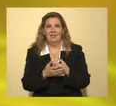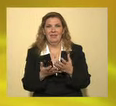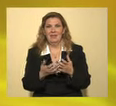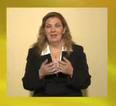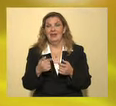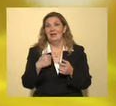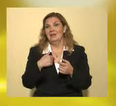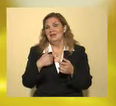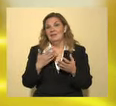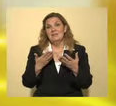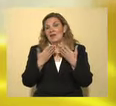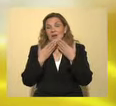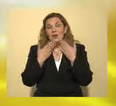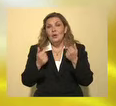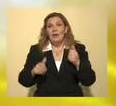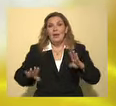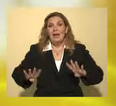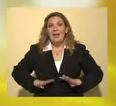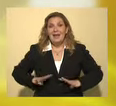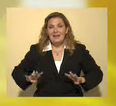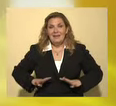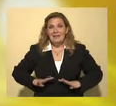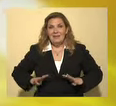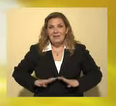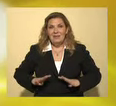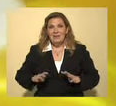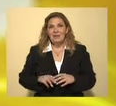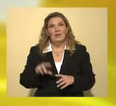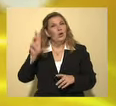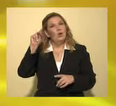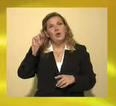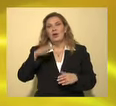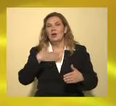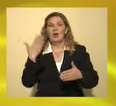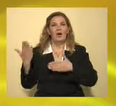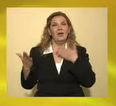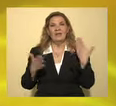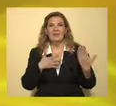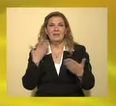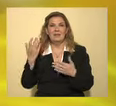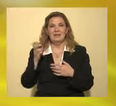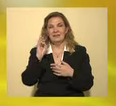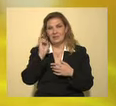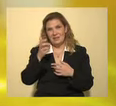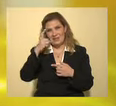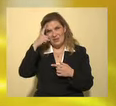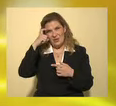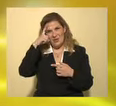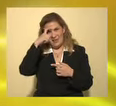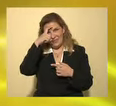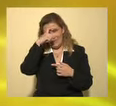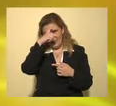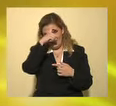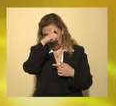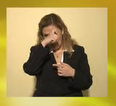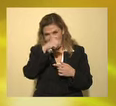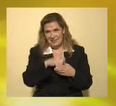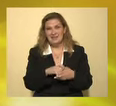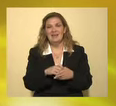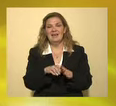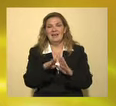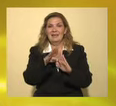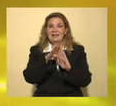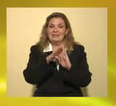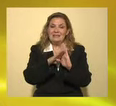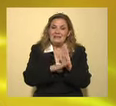que menos tenemos es actitud. Exactamente. Entonces, lejos de divertirse, se complicó la situación y eso hace que baje la